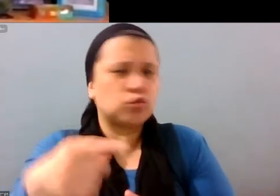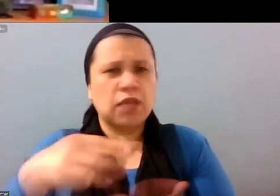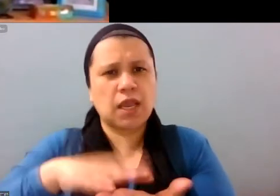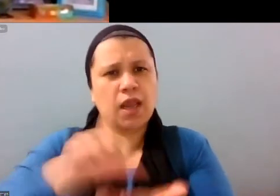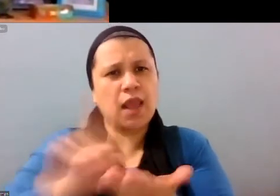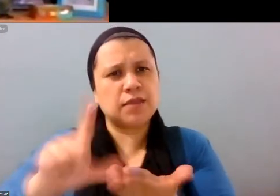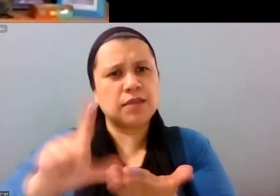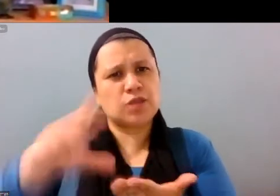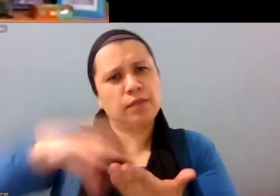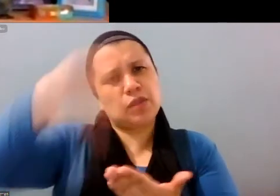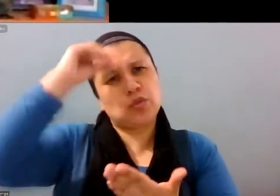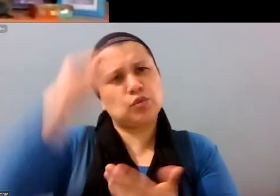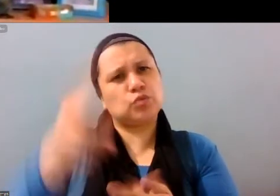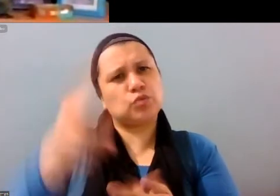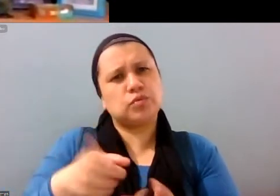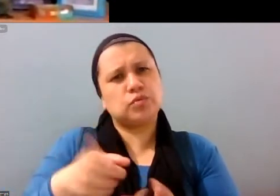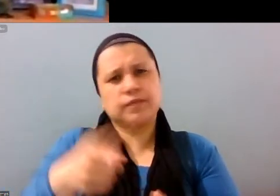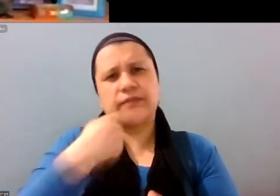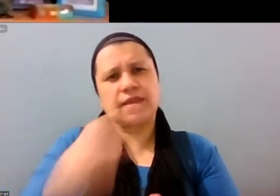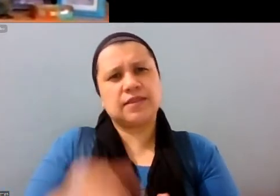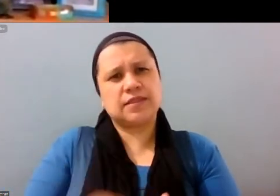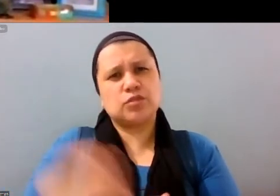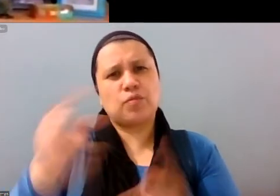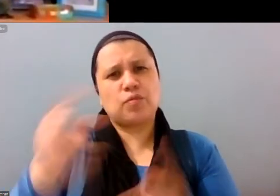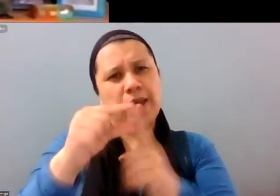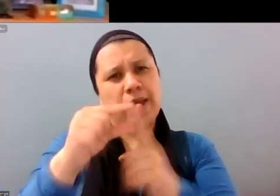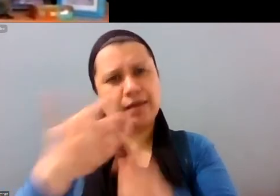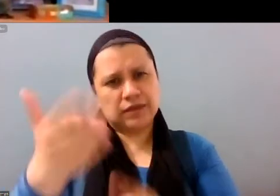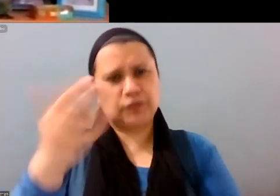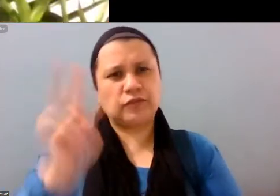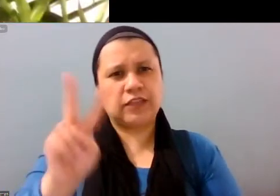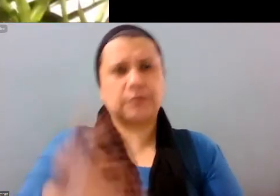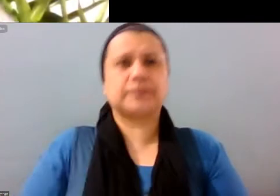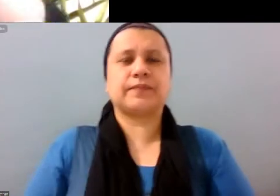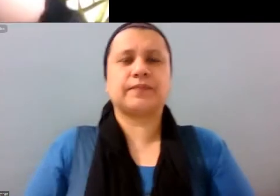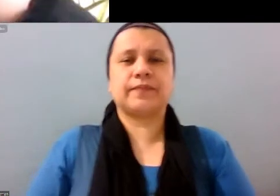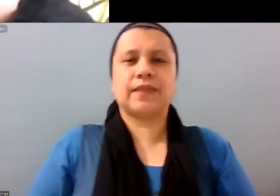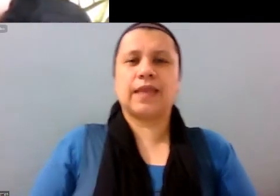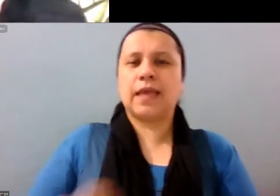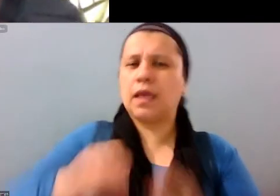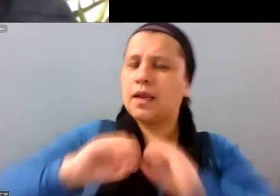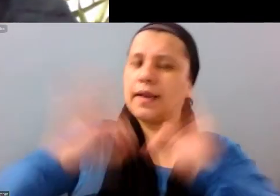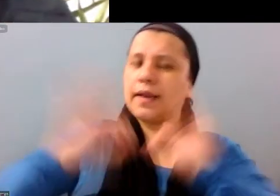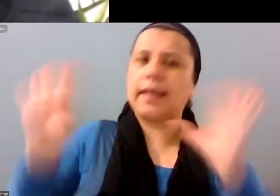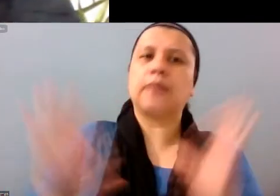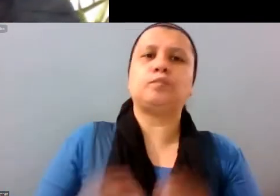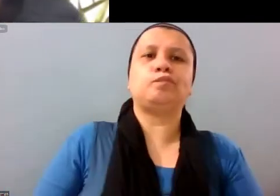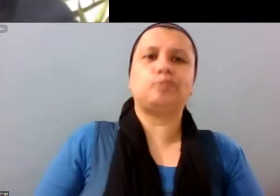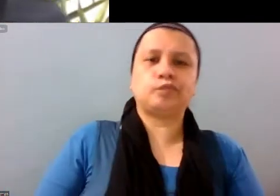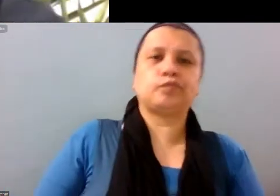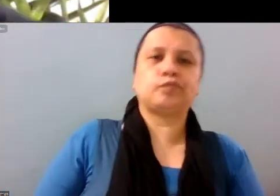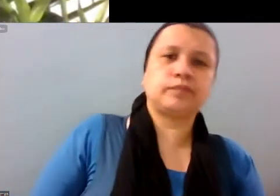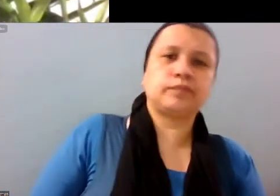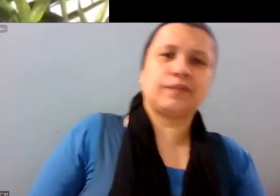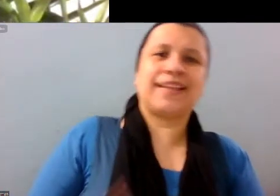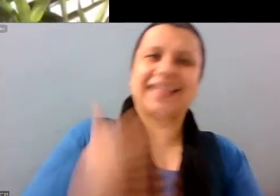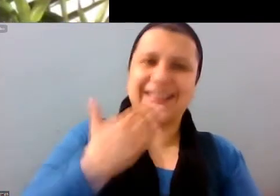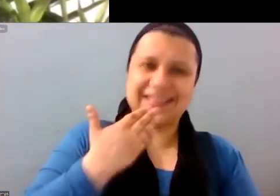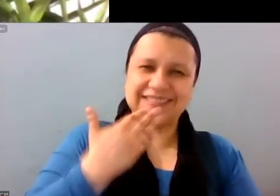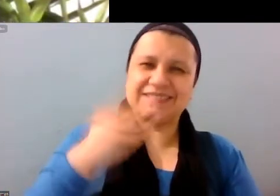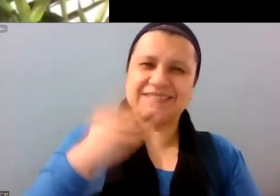2021 le agradezco sus palabras don Vinicio claro bueno gracias a la UNED de verdad por